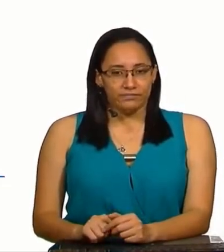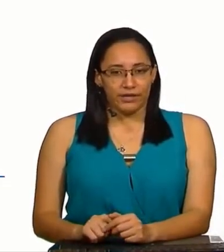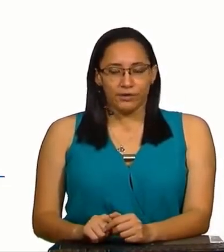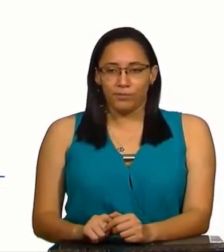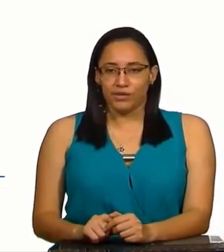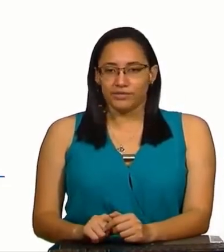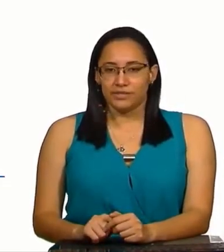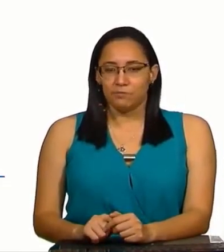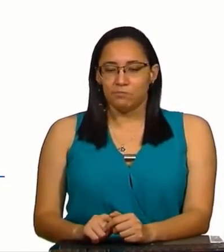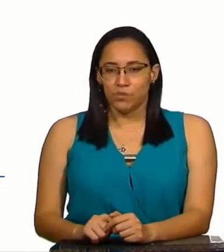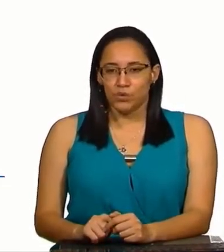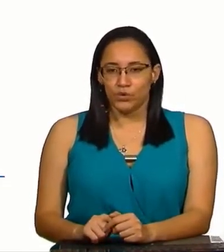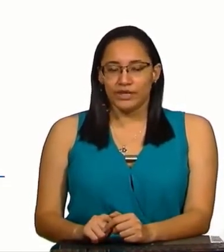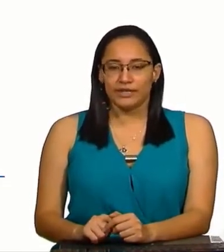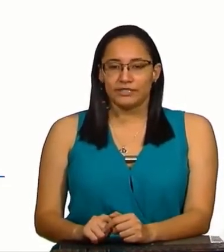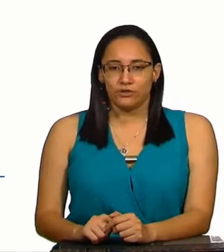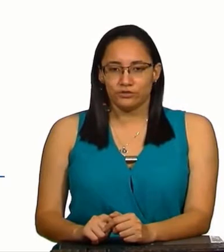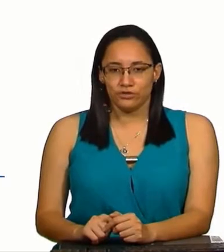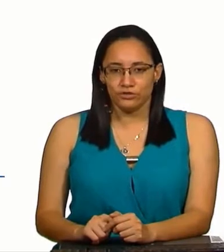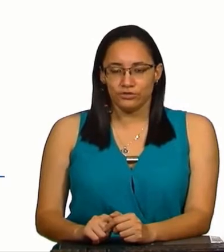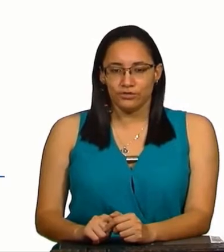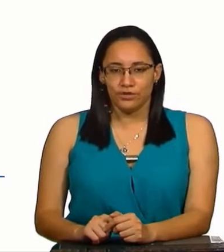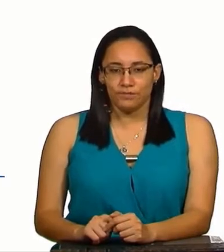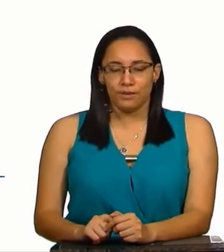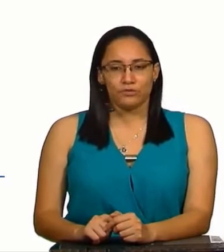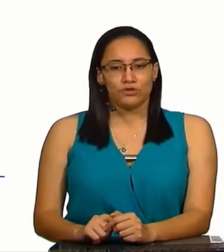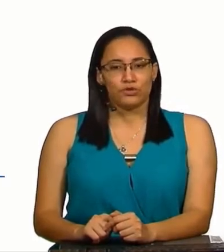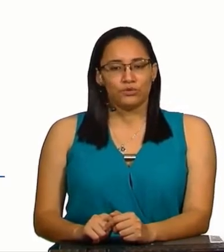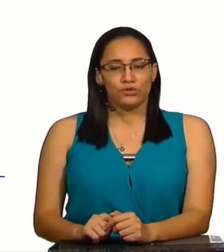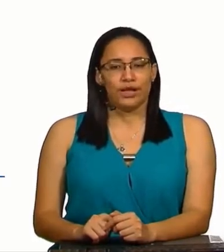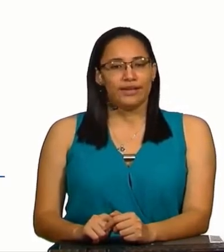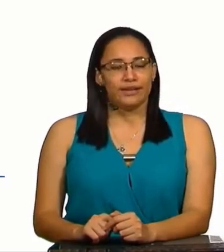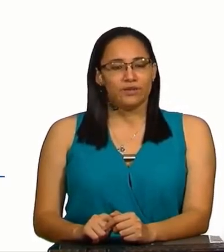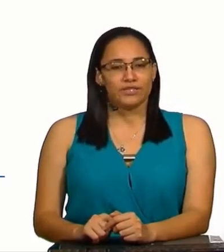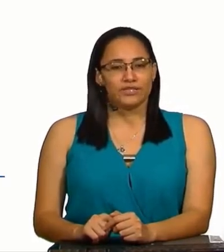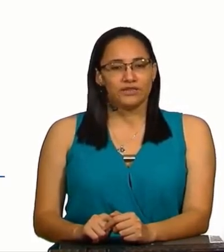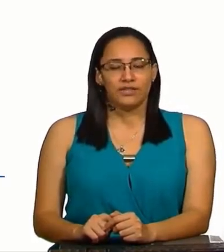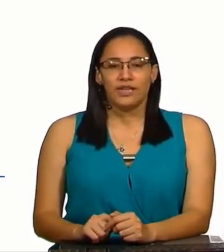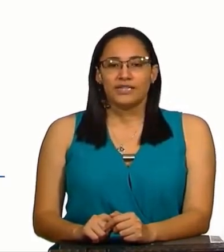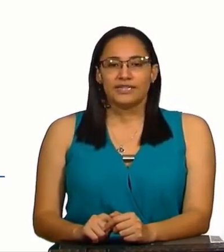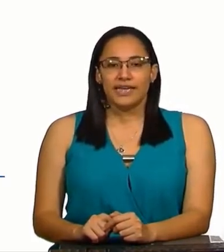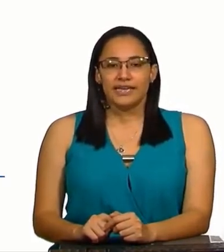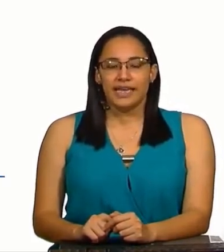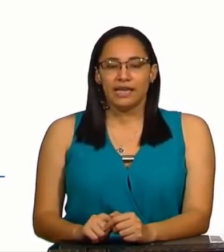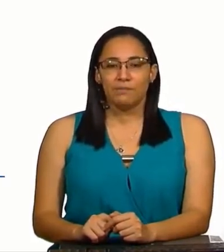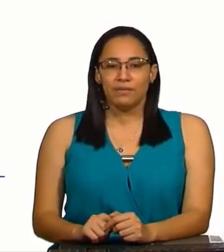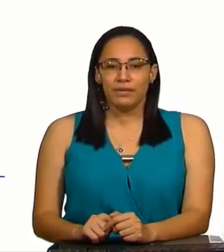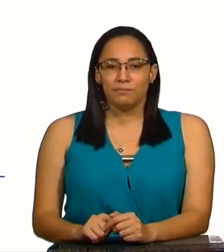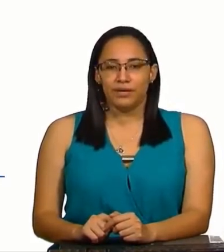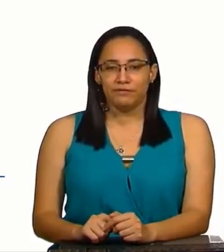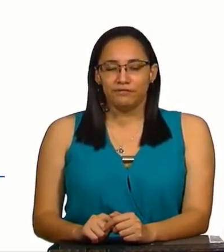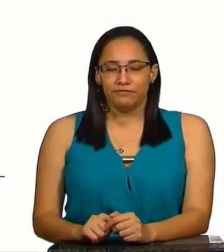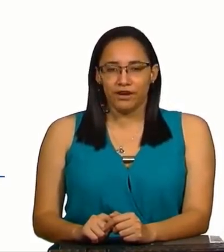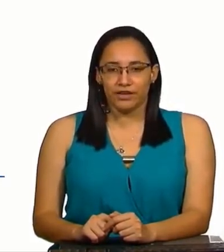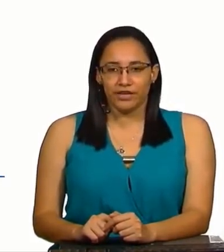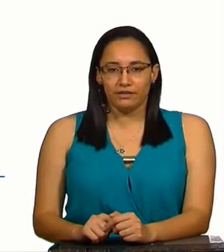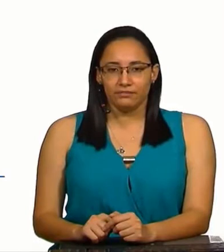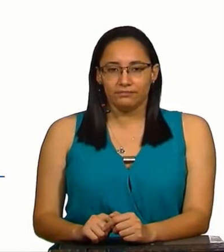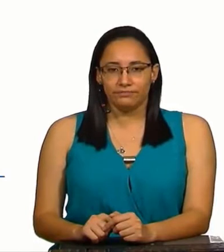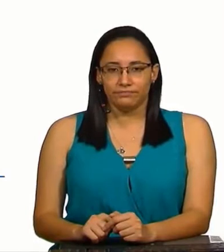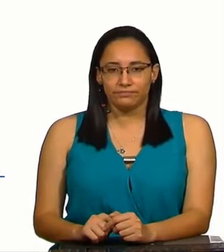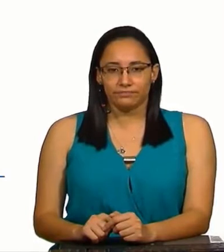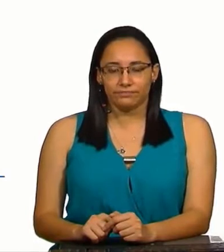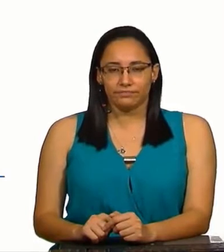funny. Ellos pueden ser muy graciosos. Vamos todos juntos a leer la oración. They can be very